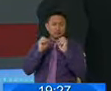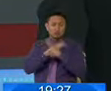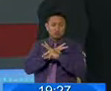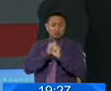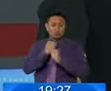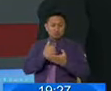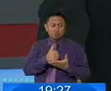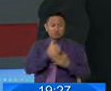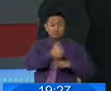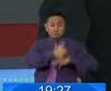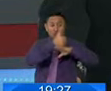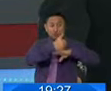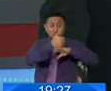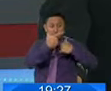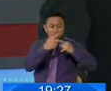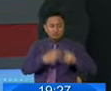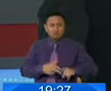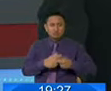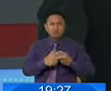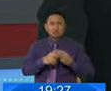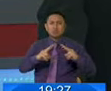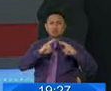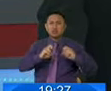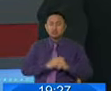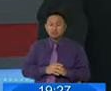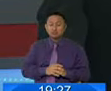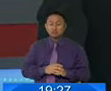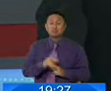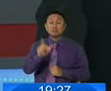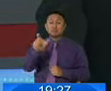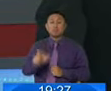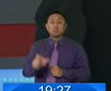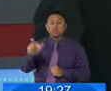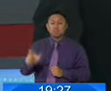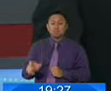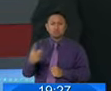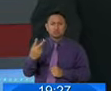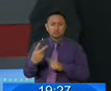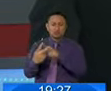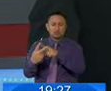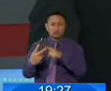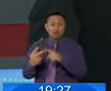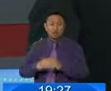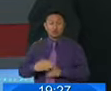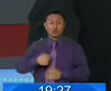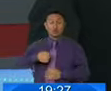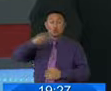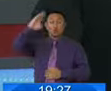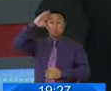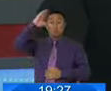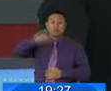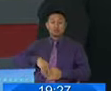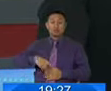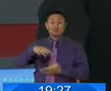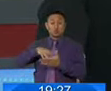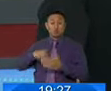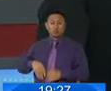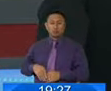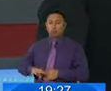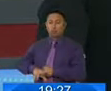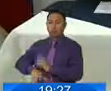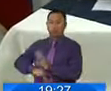las autoridades iniciaran con la investigación y captura de dos personas que se hacían pasar por policías para robar a los estudiantes.